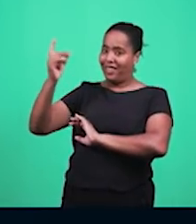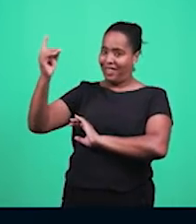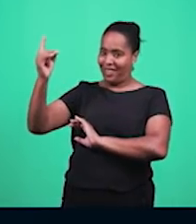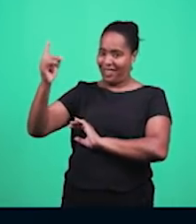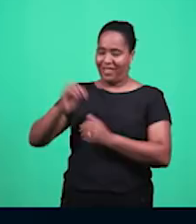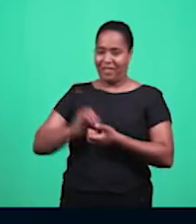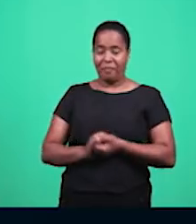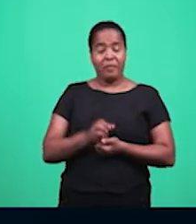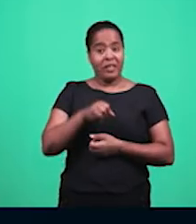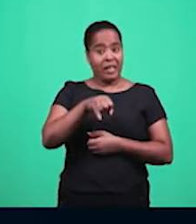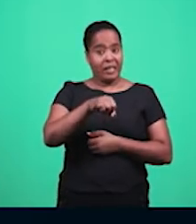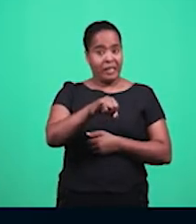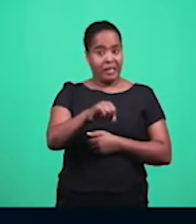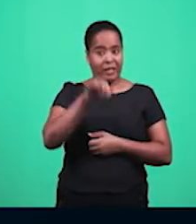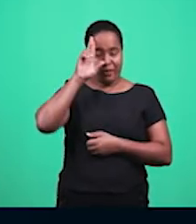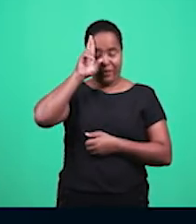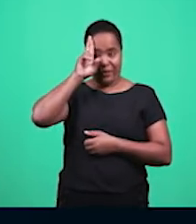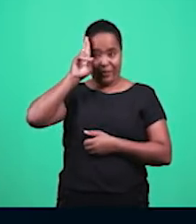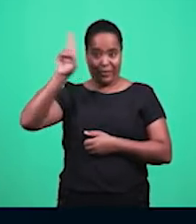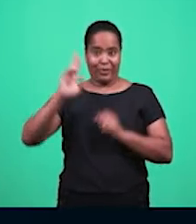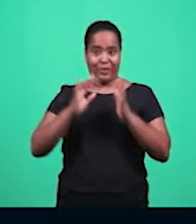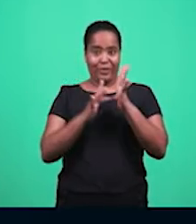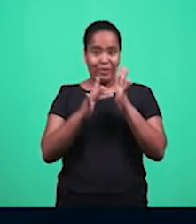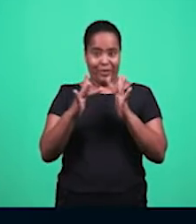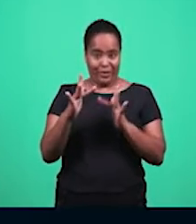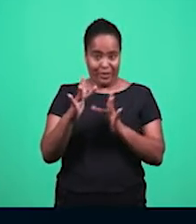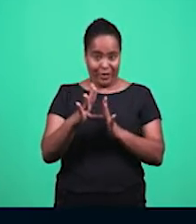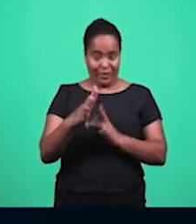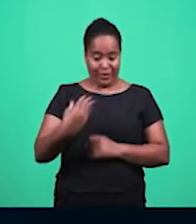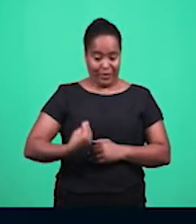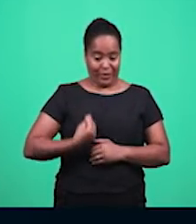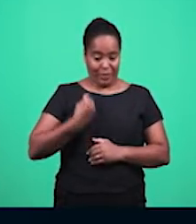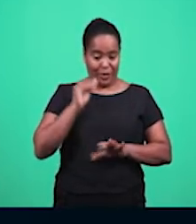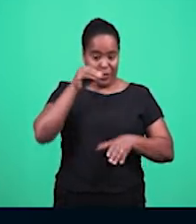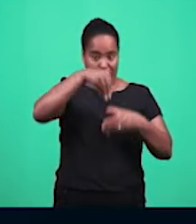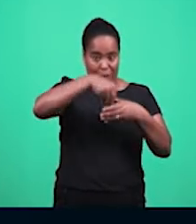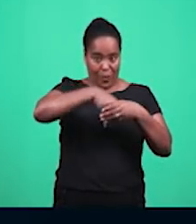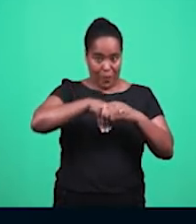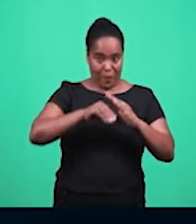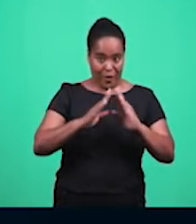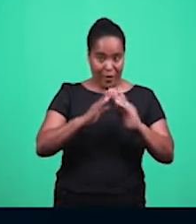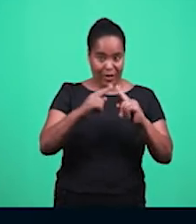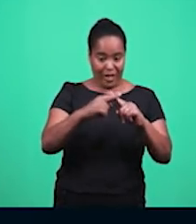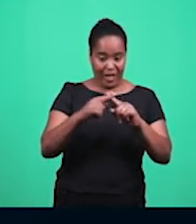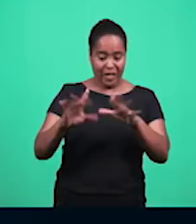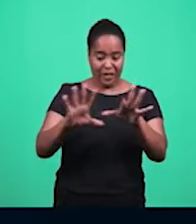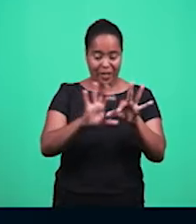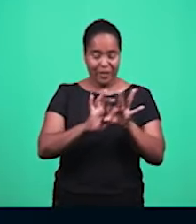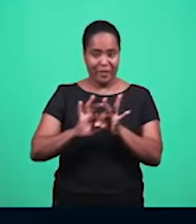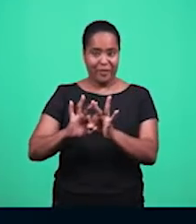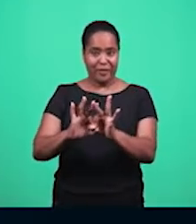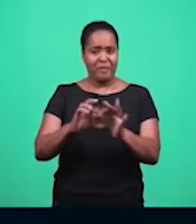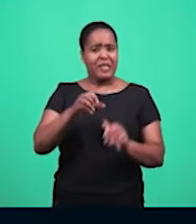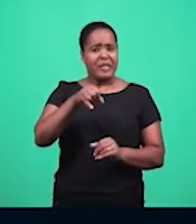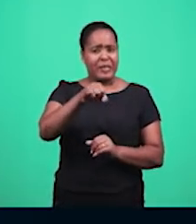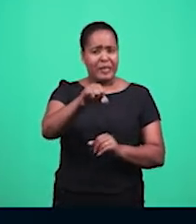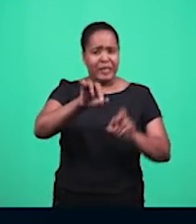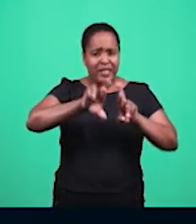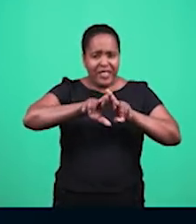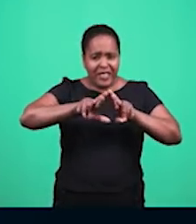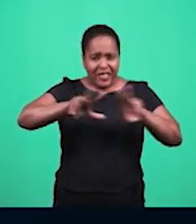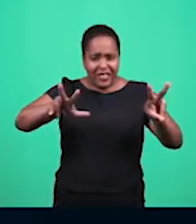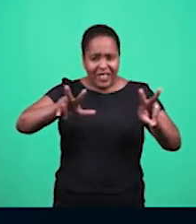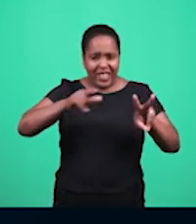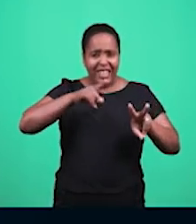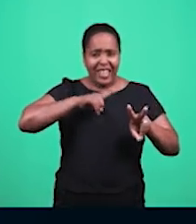la esperanza de gloria si el señor jesús está presente en la iglesia en la comunión de la iglesia si esto hace la